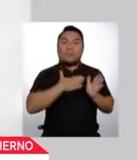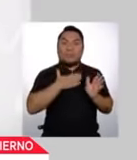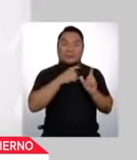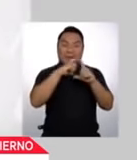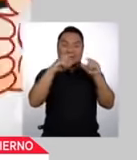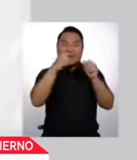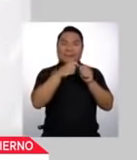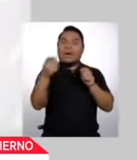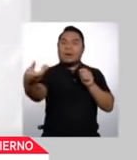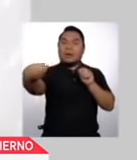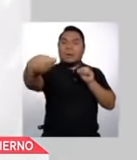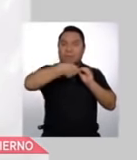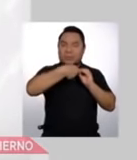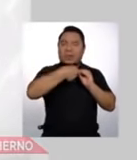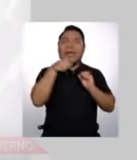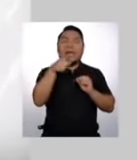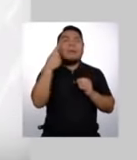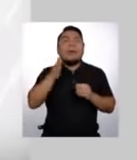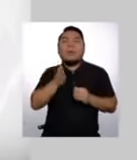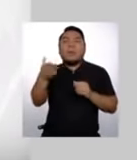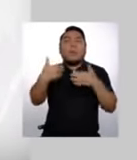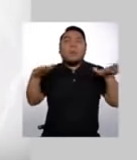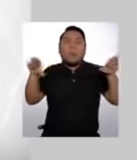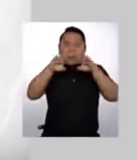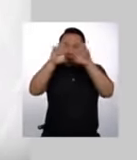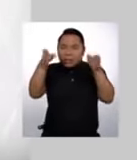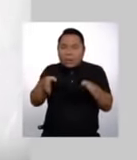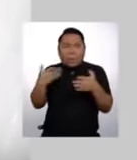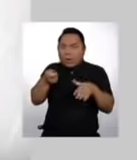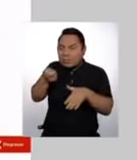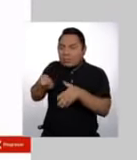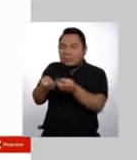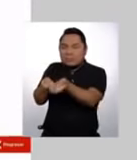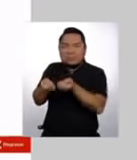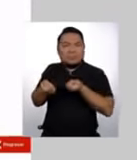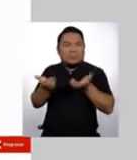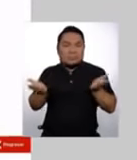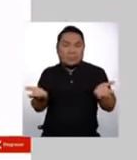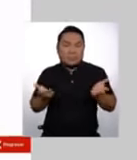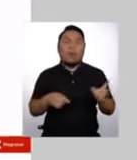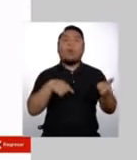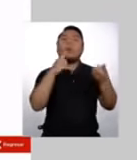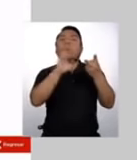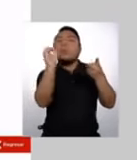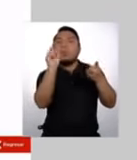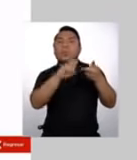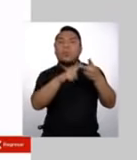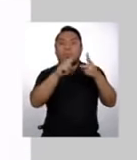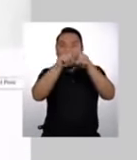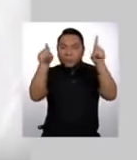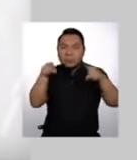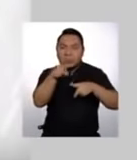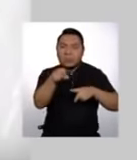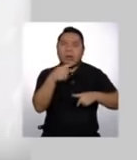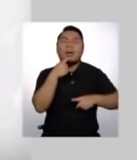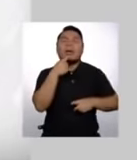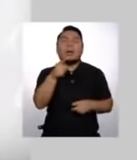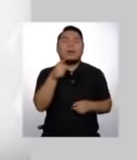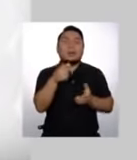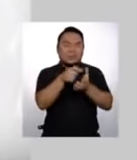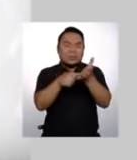cuenta y podrás cobrarlo en la red de cajeros multirred del Banco de la Nación. Si te toca esta pantalla, deberás usar la billetera